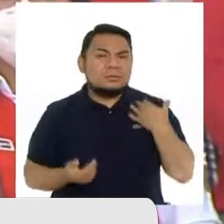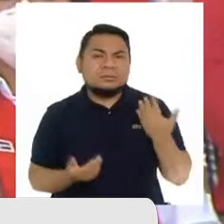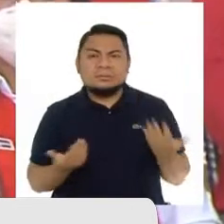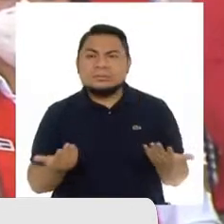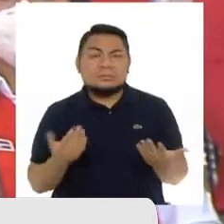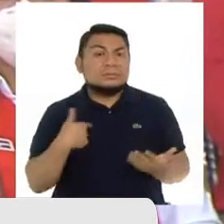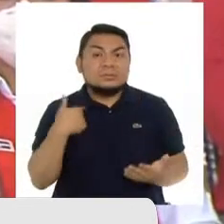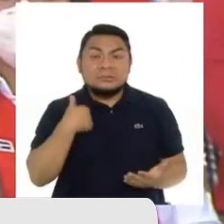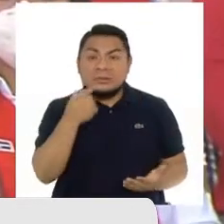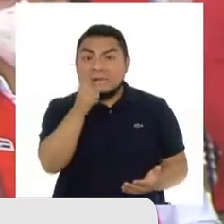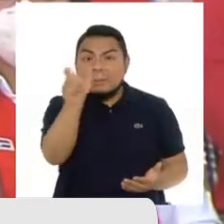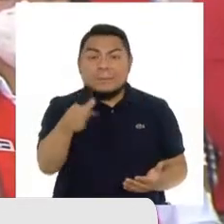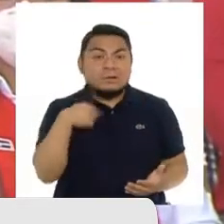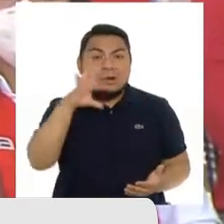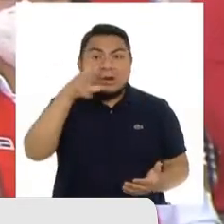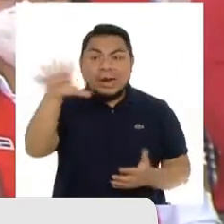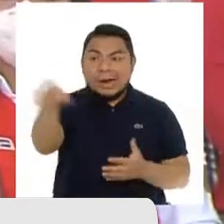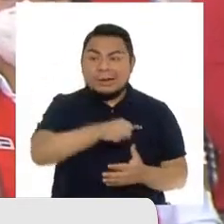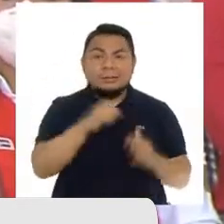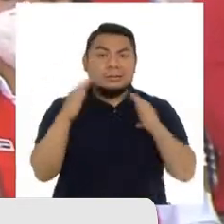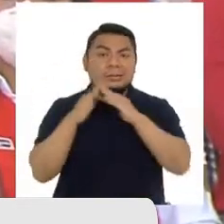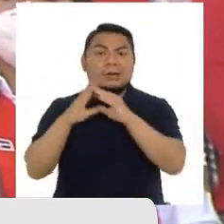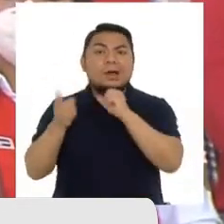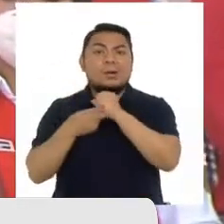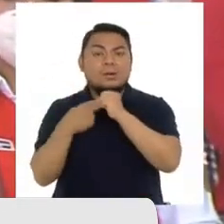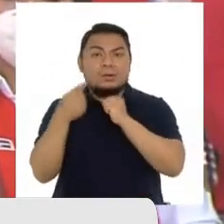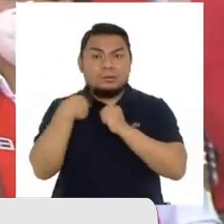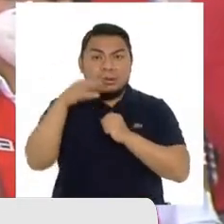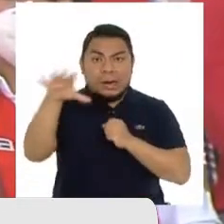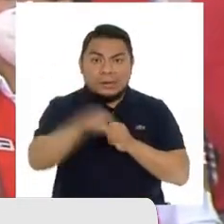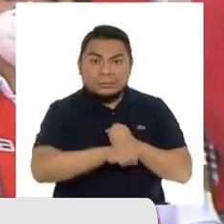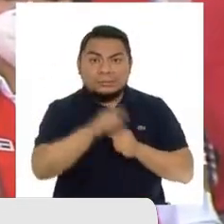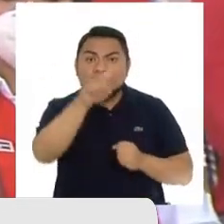a alguien le he quitado sus casas o sus ahorros